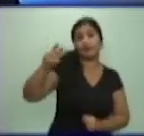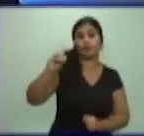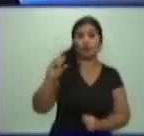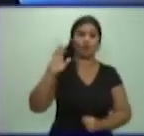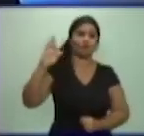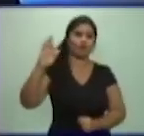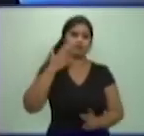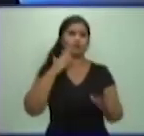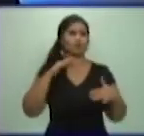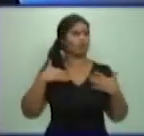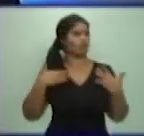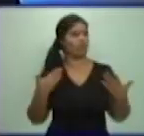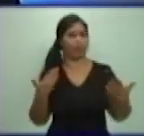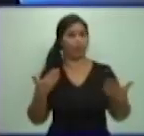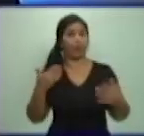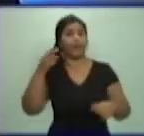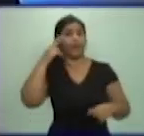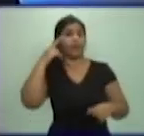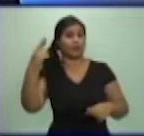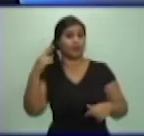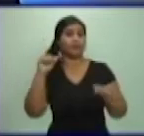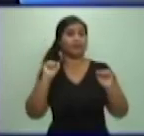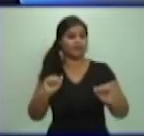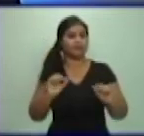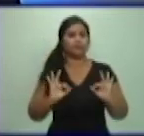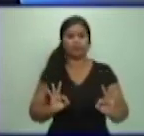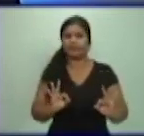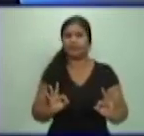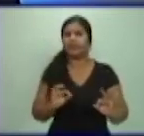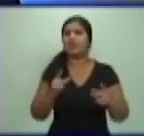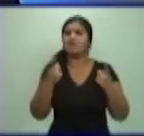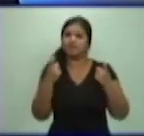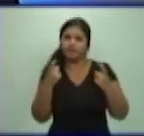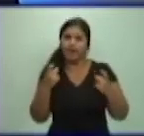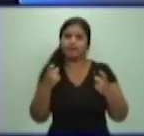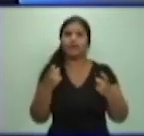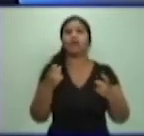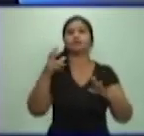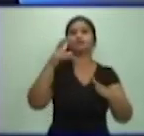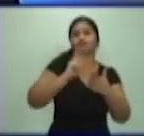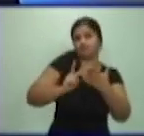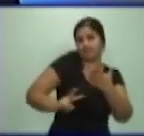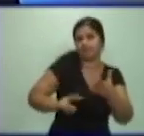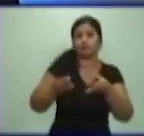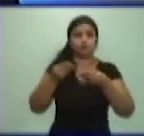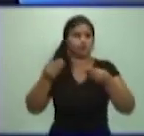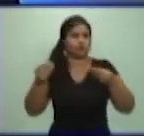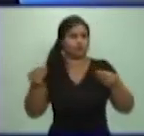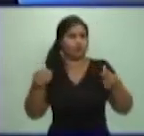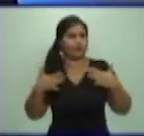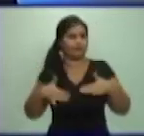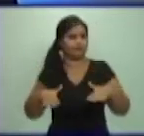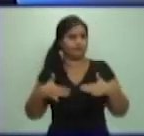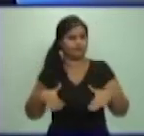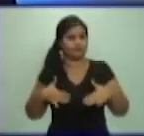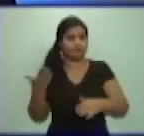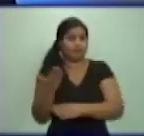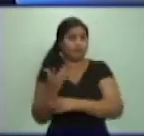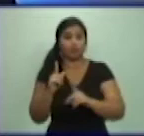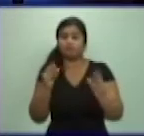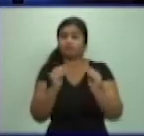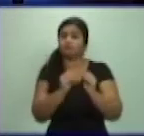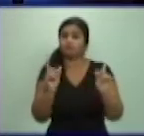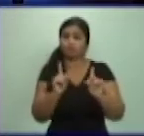usted tiene que leer detenidamente el texto, que no puede trabajar por decantación. Vamos a